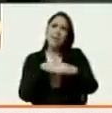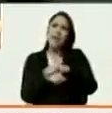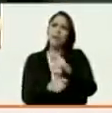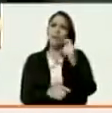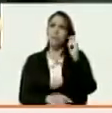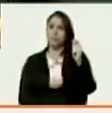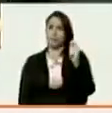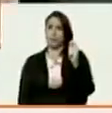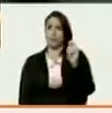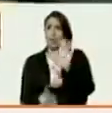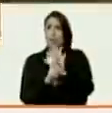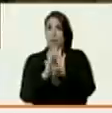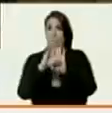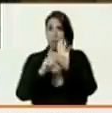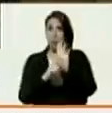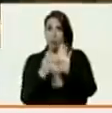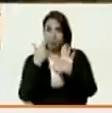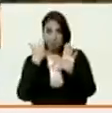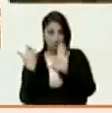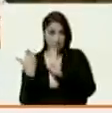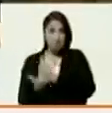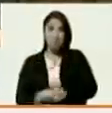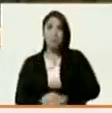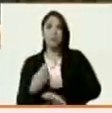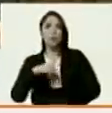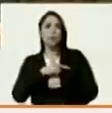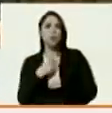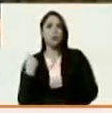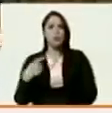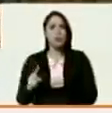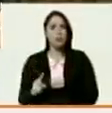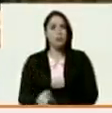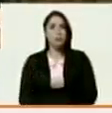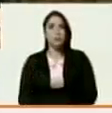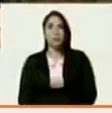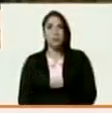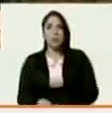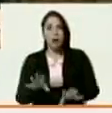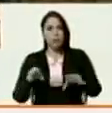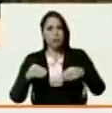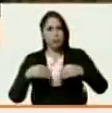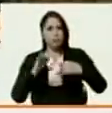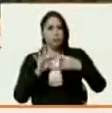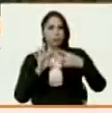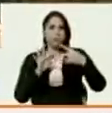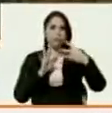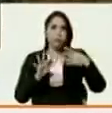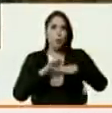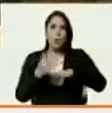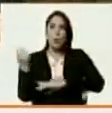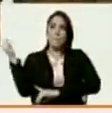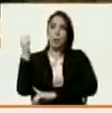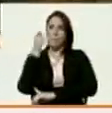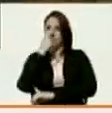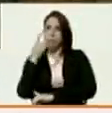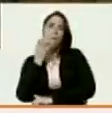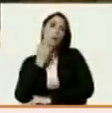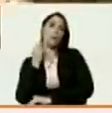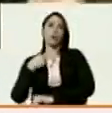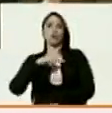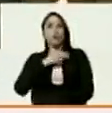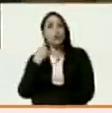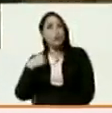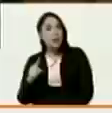en esta Constitución. Nosotros hemos tenido que asumir funciones porque está en desacato. Por ejemplo, nosotros